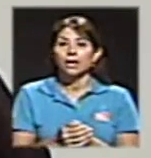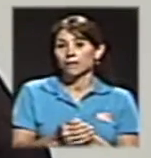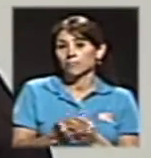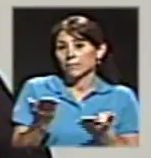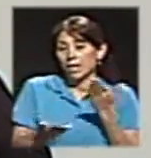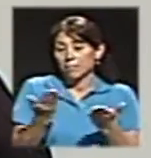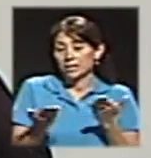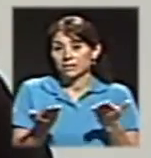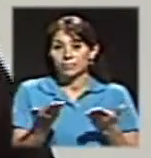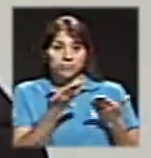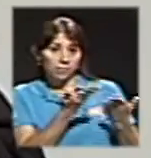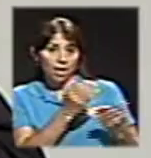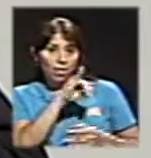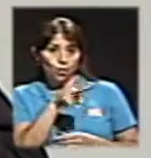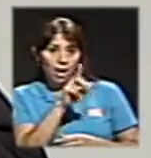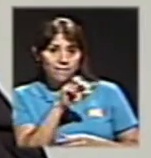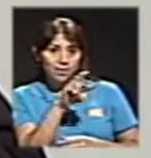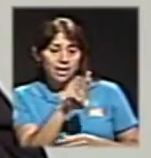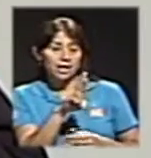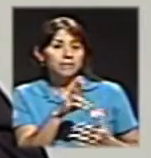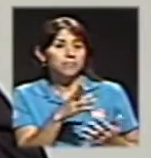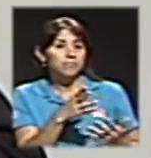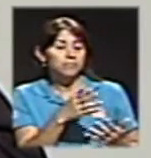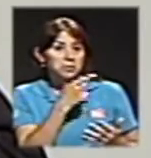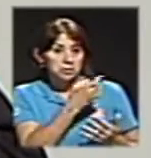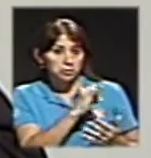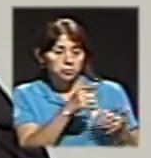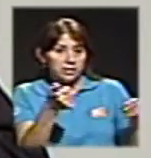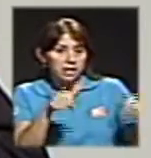podríamos tal vez, don Javier, si a usted le parece,